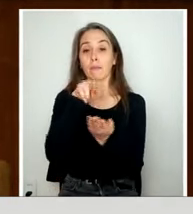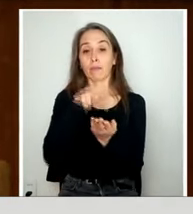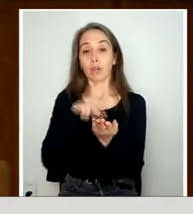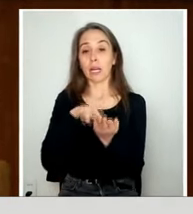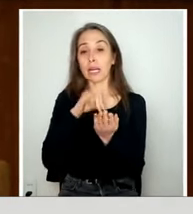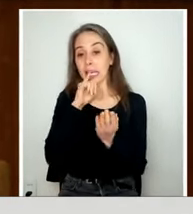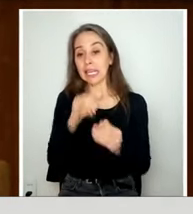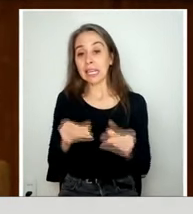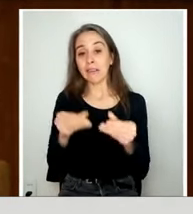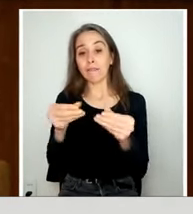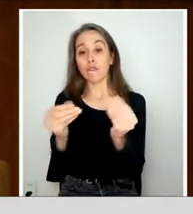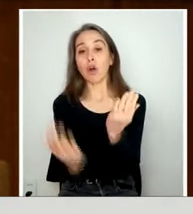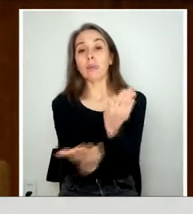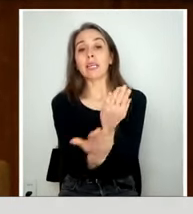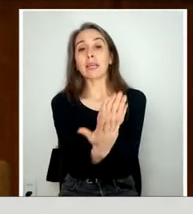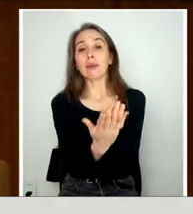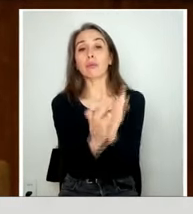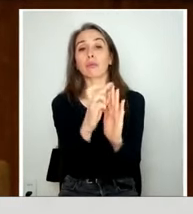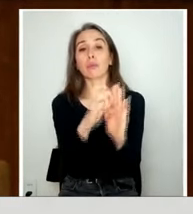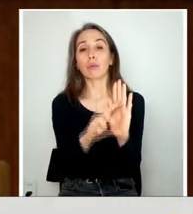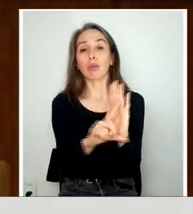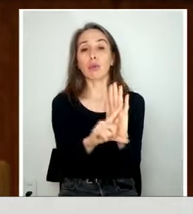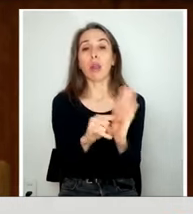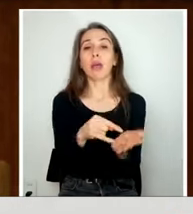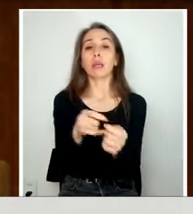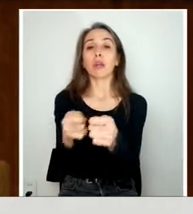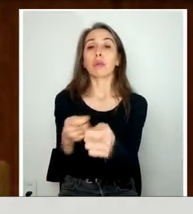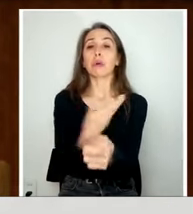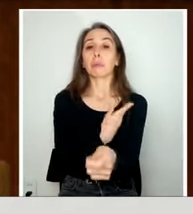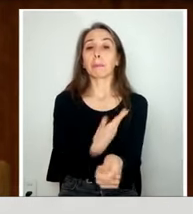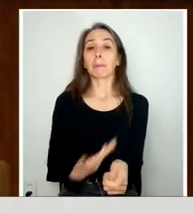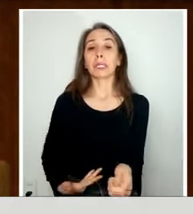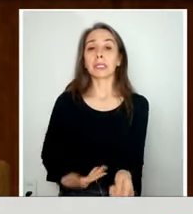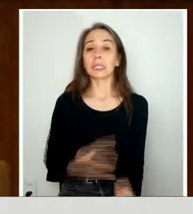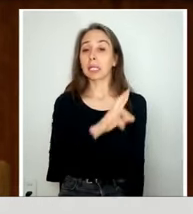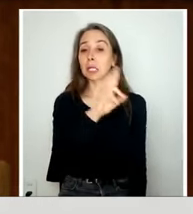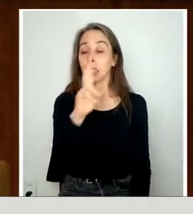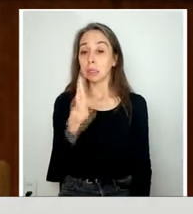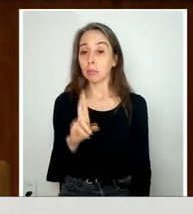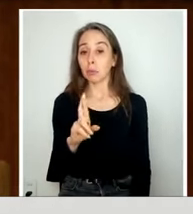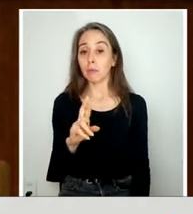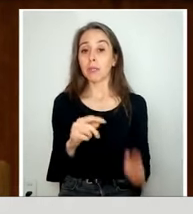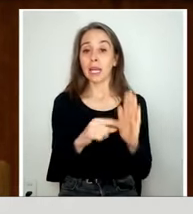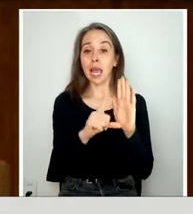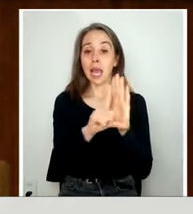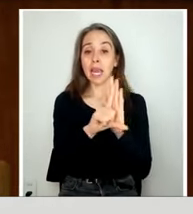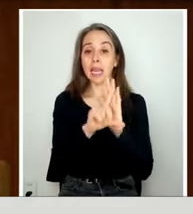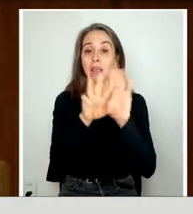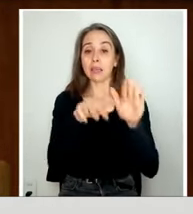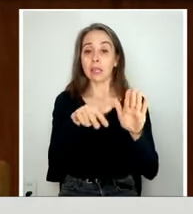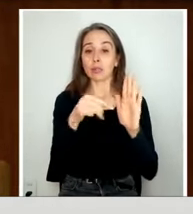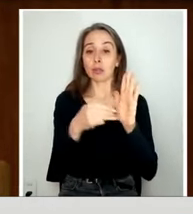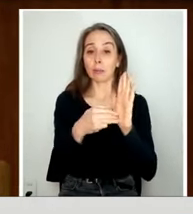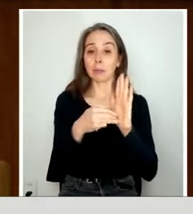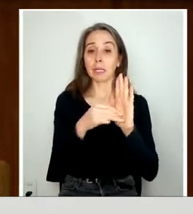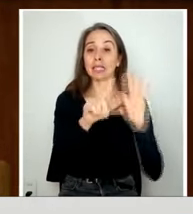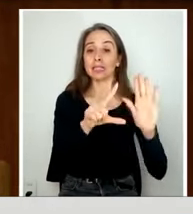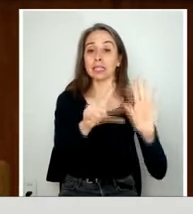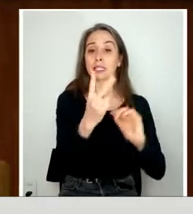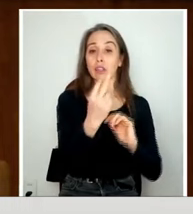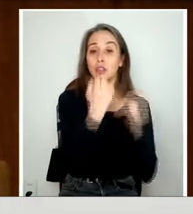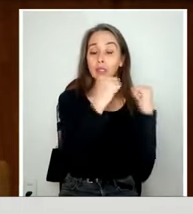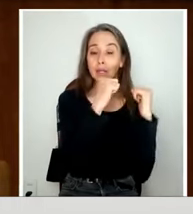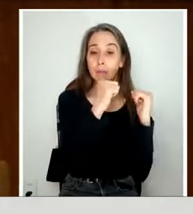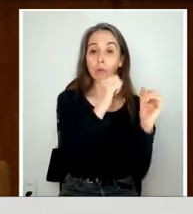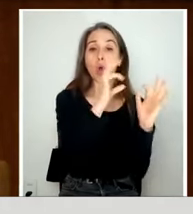proyecto de ley iniciado en un mensaje del presidente de la república que homologa la ley número 19.712 del deporte a